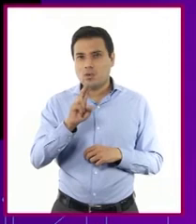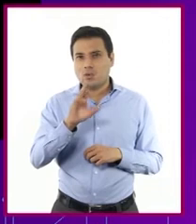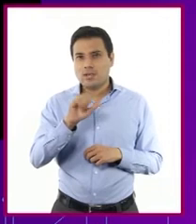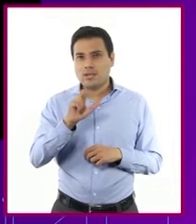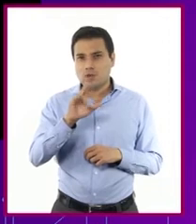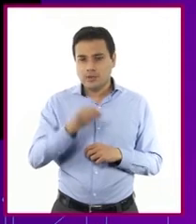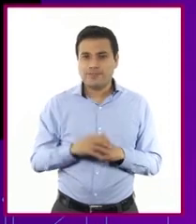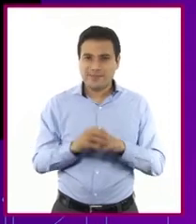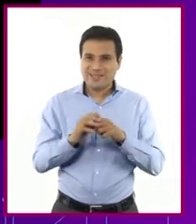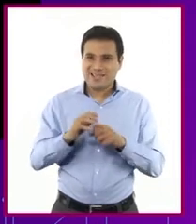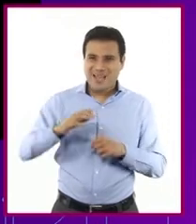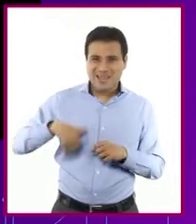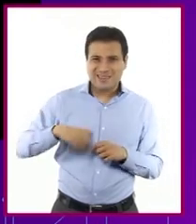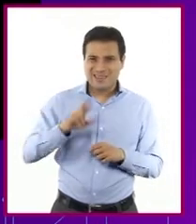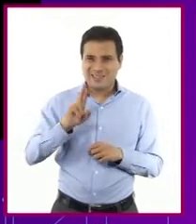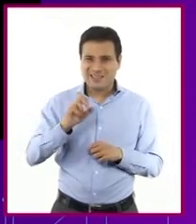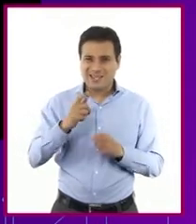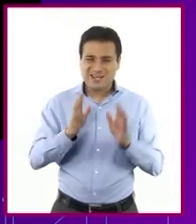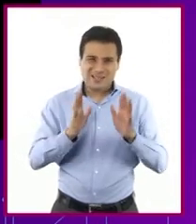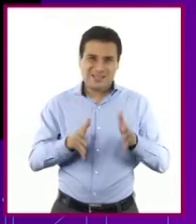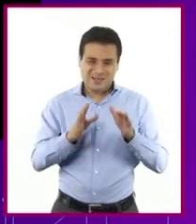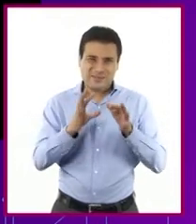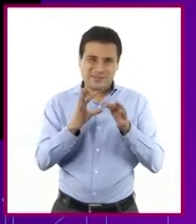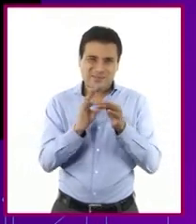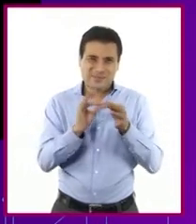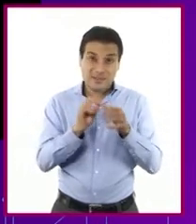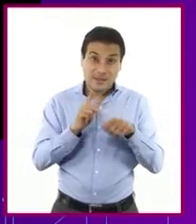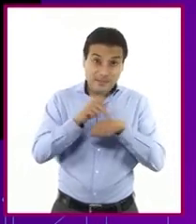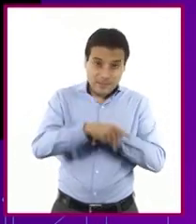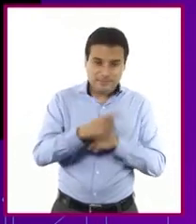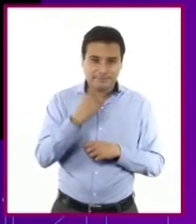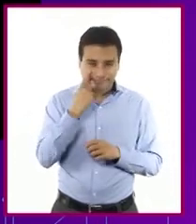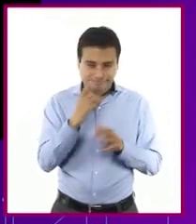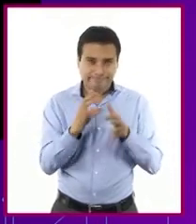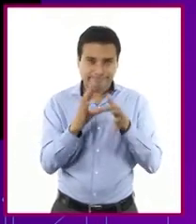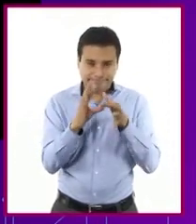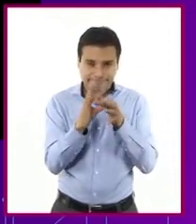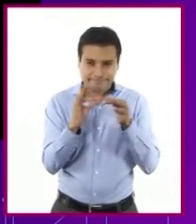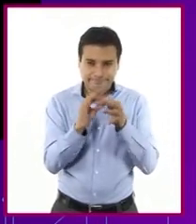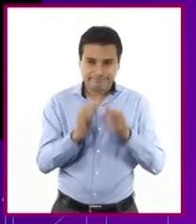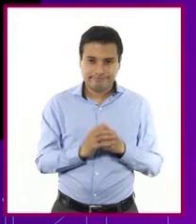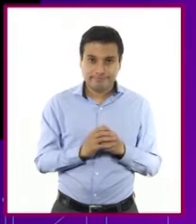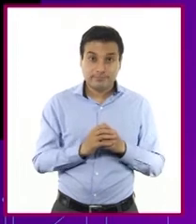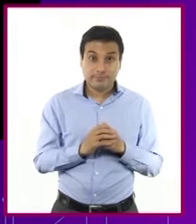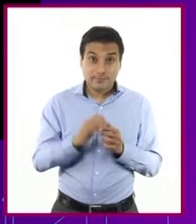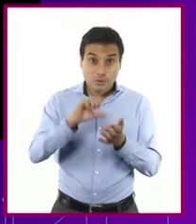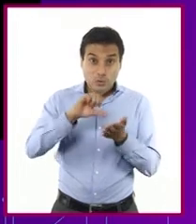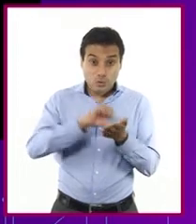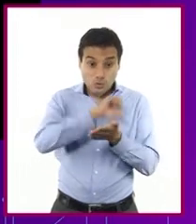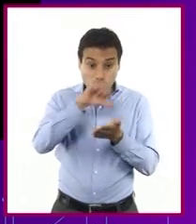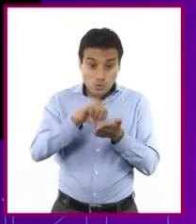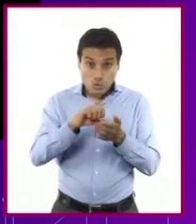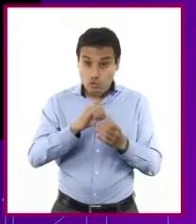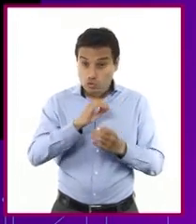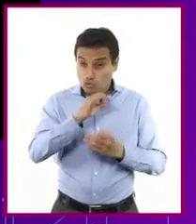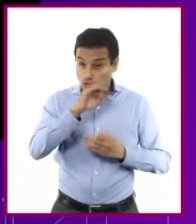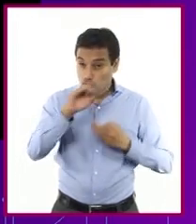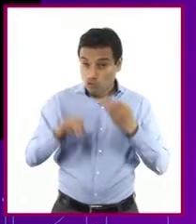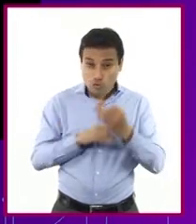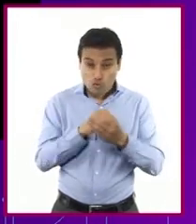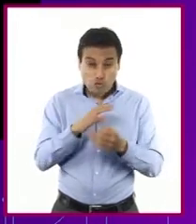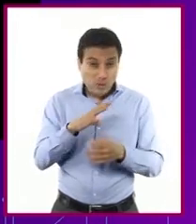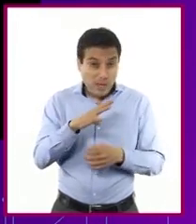ya la ha explicado mi compañera Regina, pero si me lo permiten, me gustaría señalar que el núcleo no se encuentra en todos los tipos